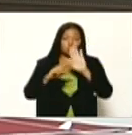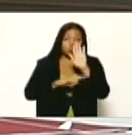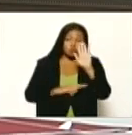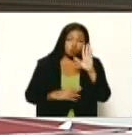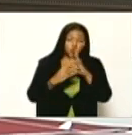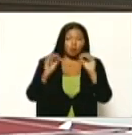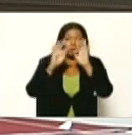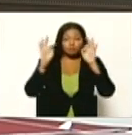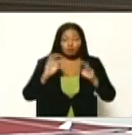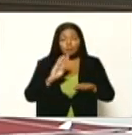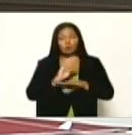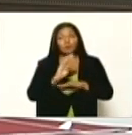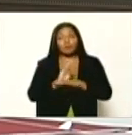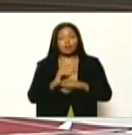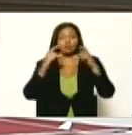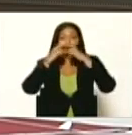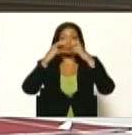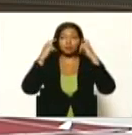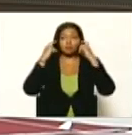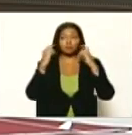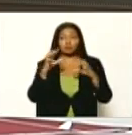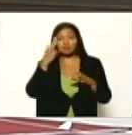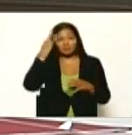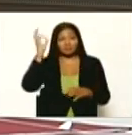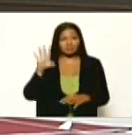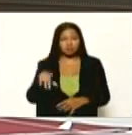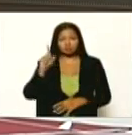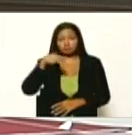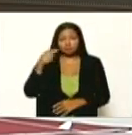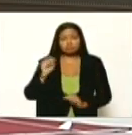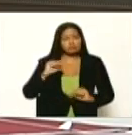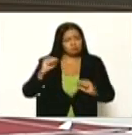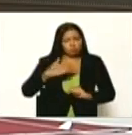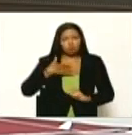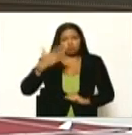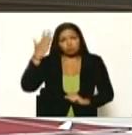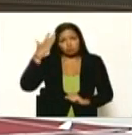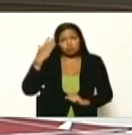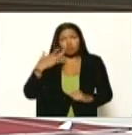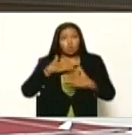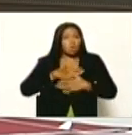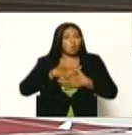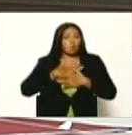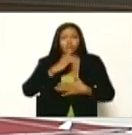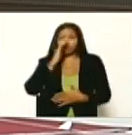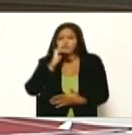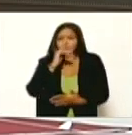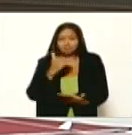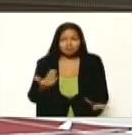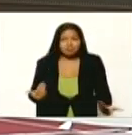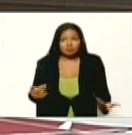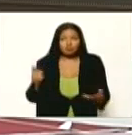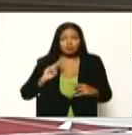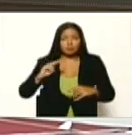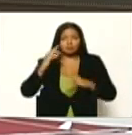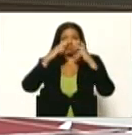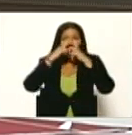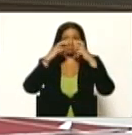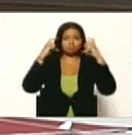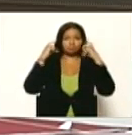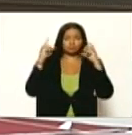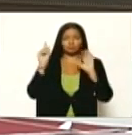las medidas de seguridad, de cargar el tapabocas. El tapabocas es fastidioso. Es fastidioso, no es cómodo. No estamos hechos para cargar un